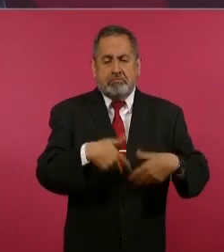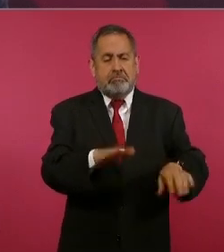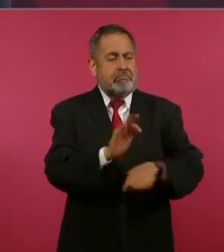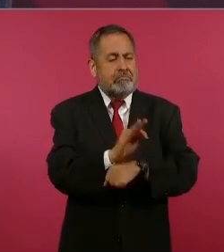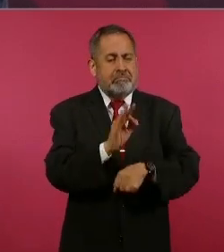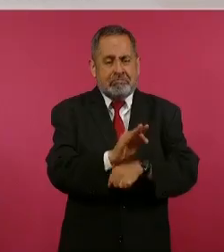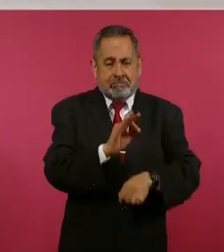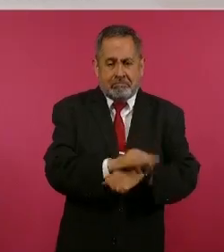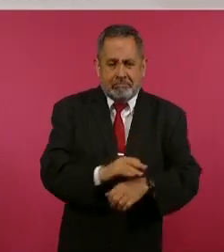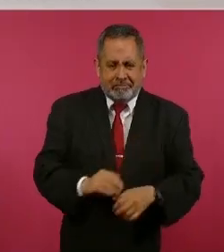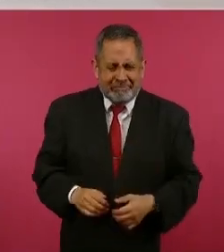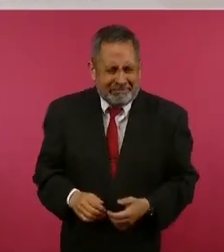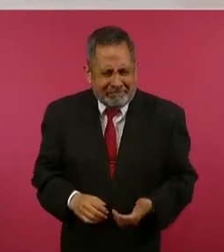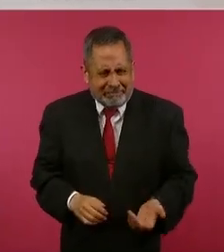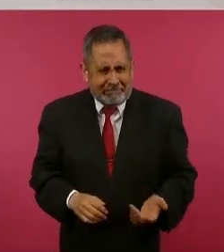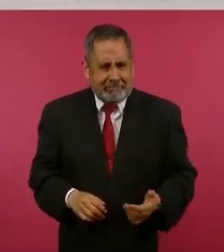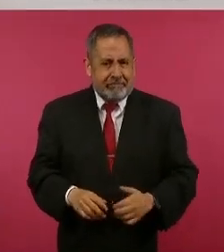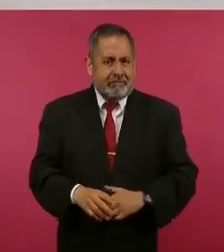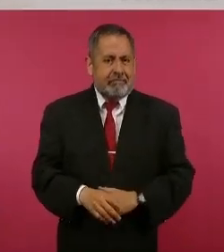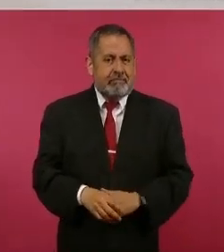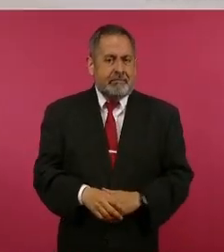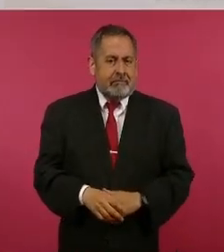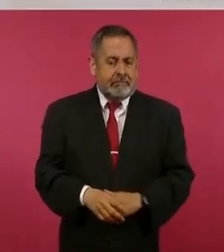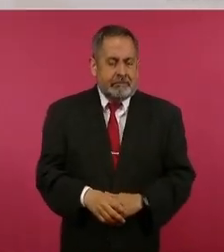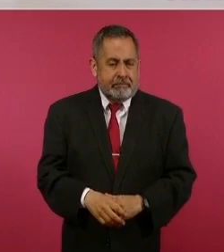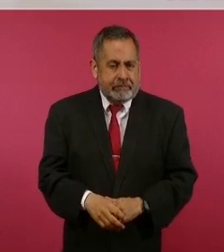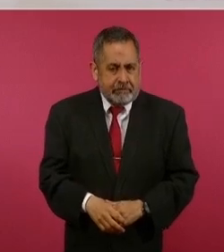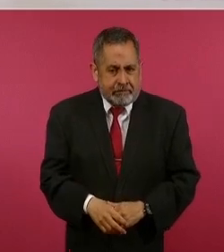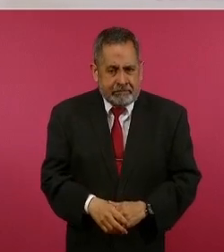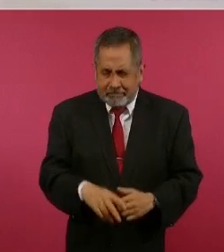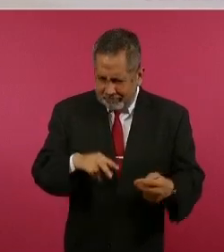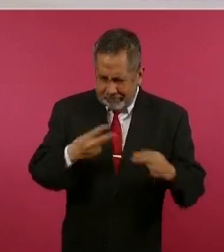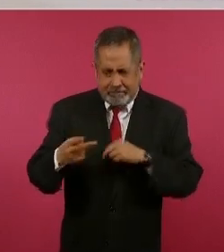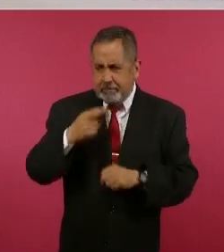¿Por qué no en esos casos